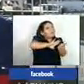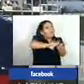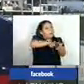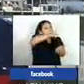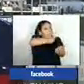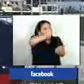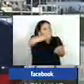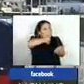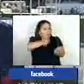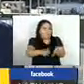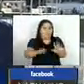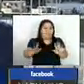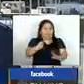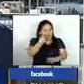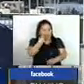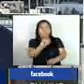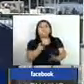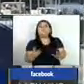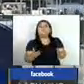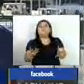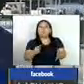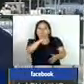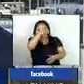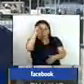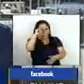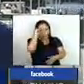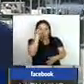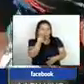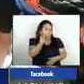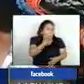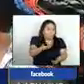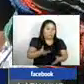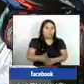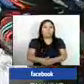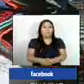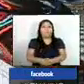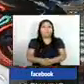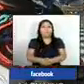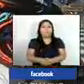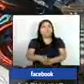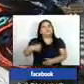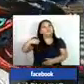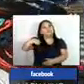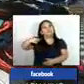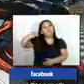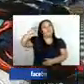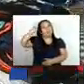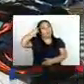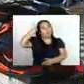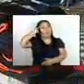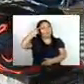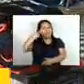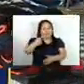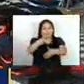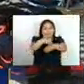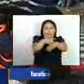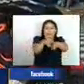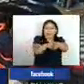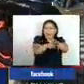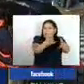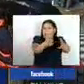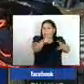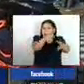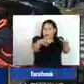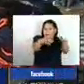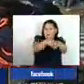Y la verdad que no se ve también con su trabajo, lo que hacen. Pienso que serán muchos diputados, ¿verdad?